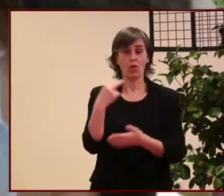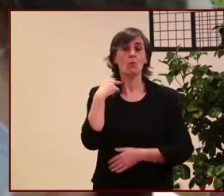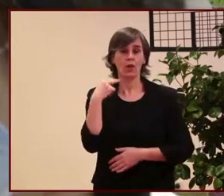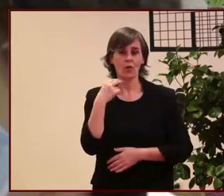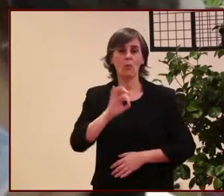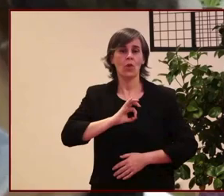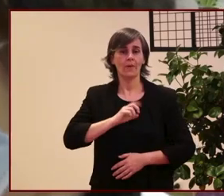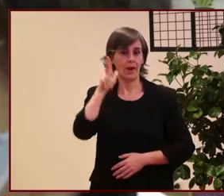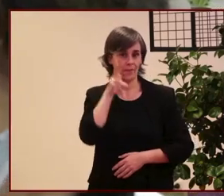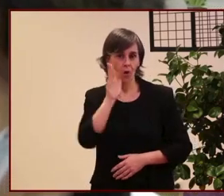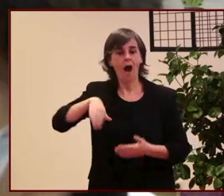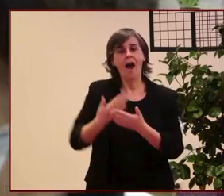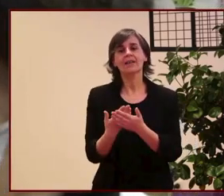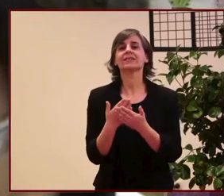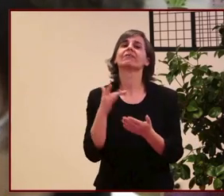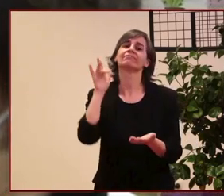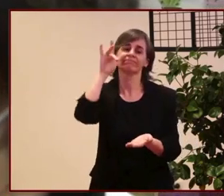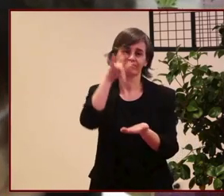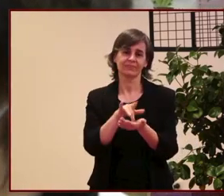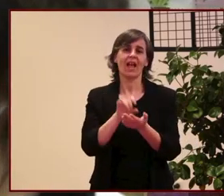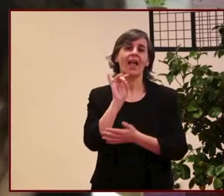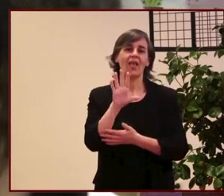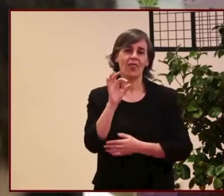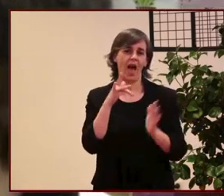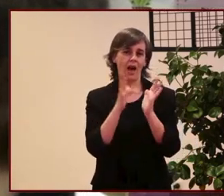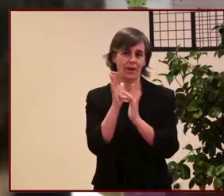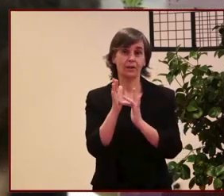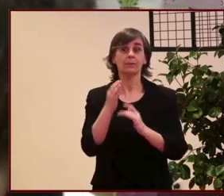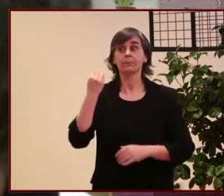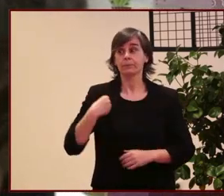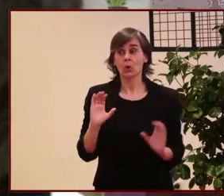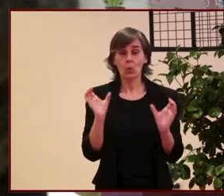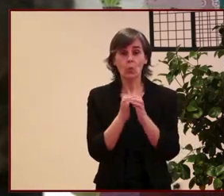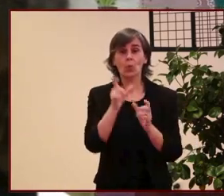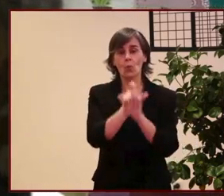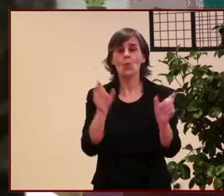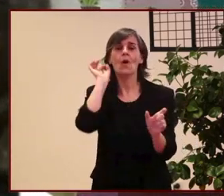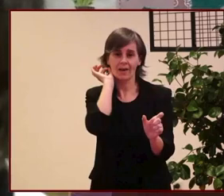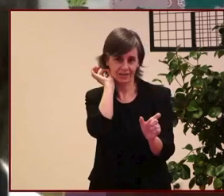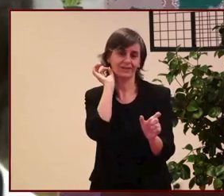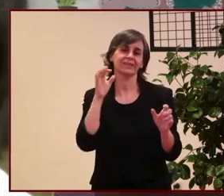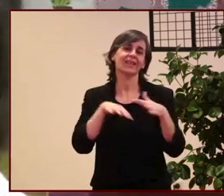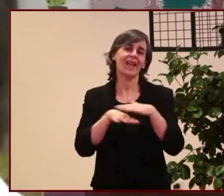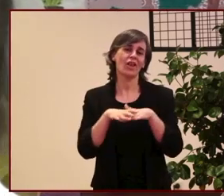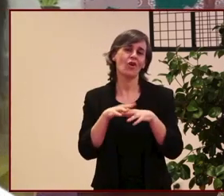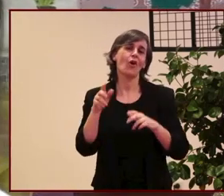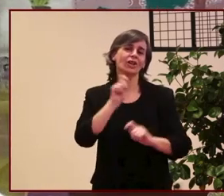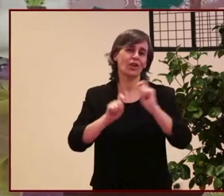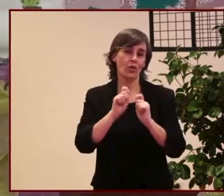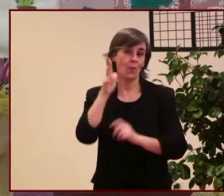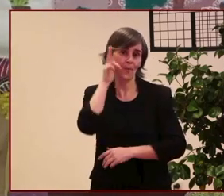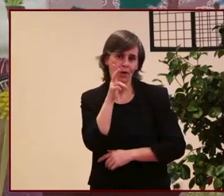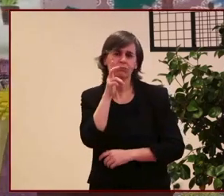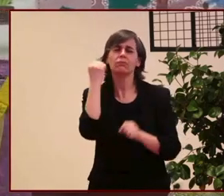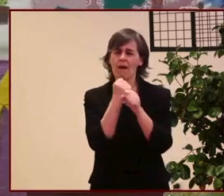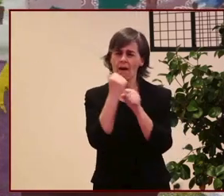15 de abril un grupo de mujeres de tejido asociativo de vigo trabajaron en esta manta villas e ir a que sea mide 21